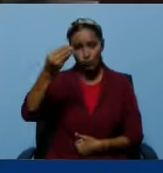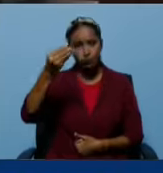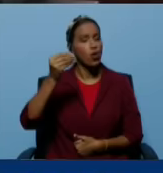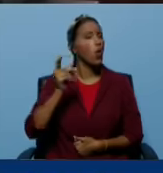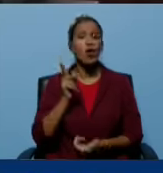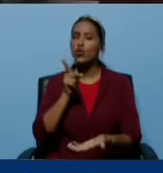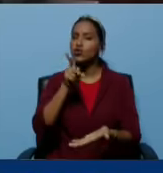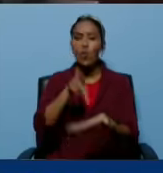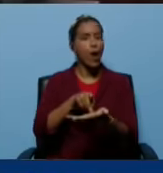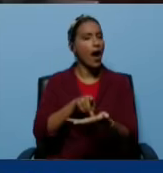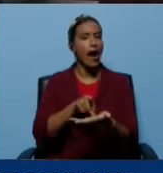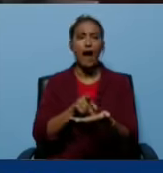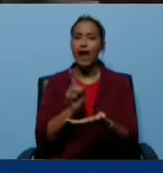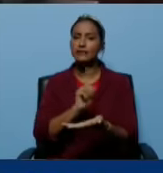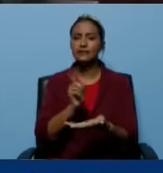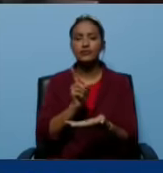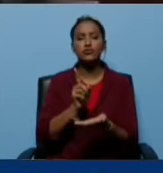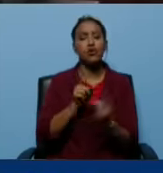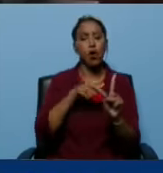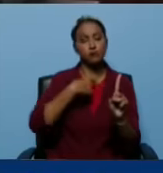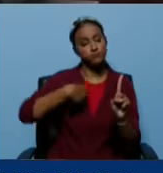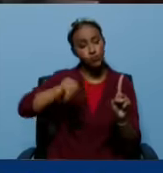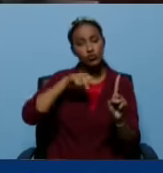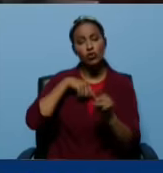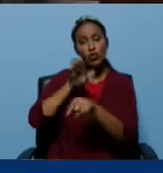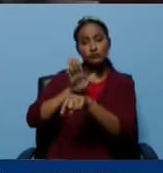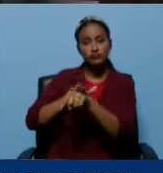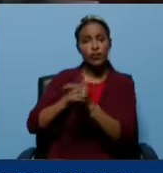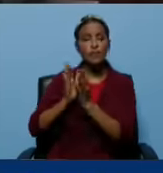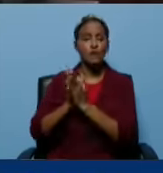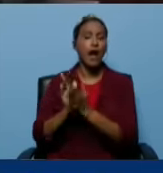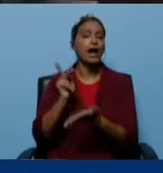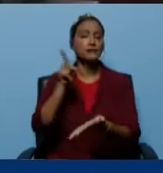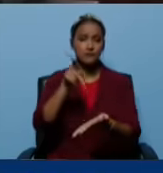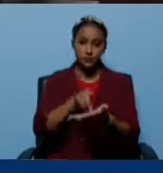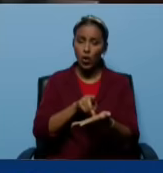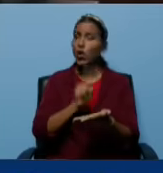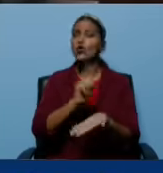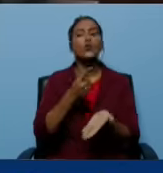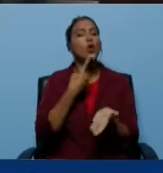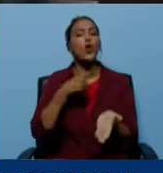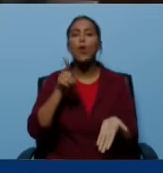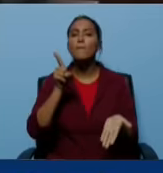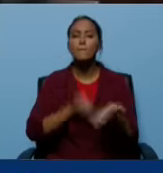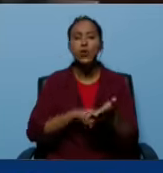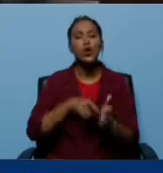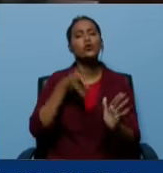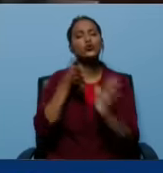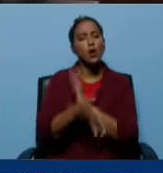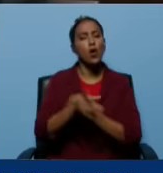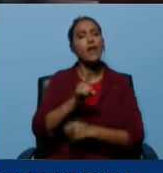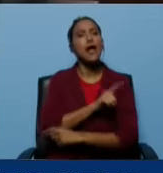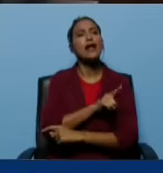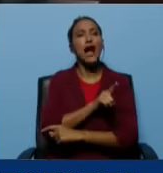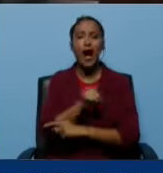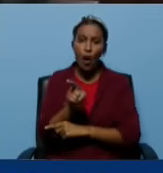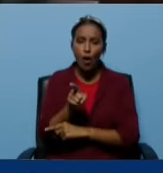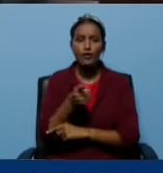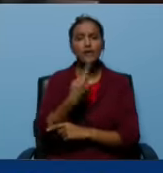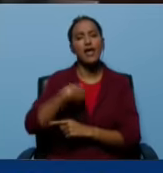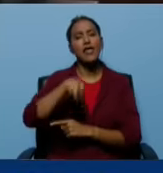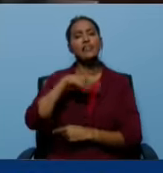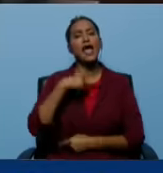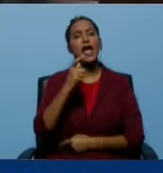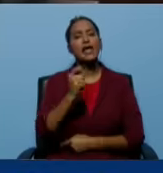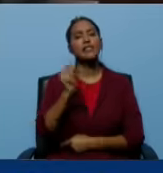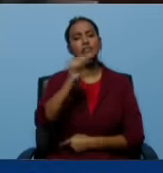este proceso al cual fue citado y, por tanto, no cumplió con la orden de esta, la más alta